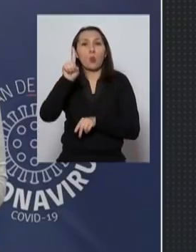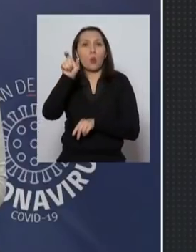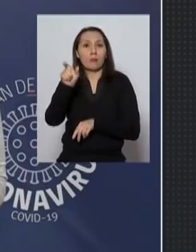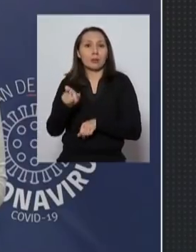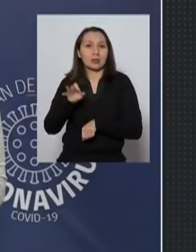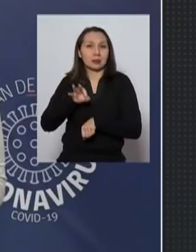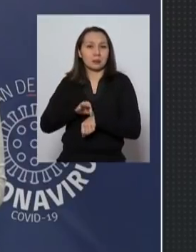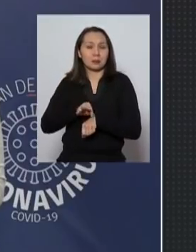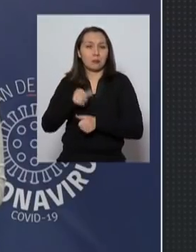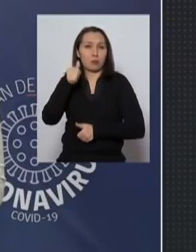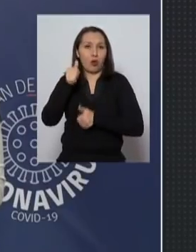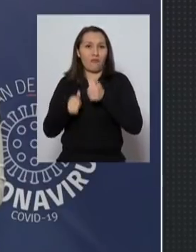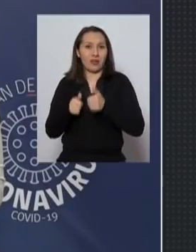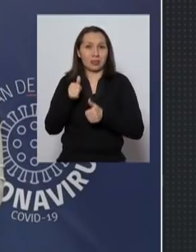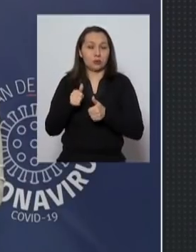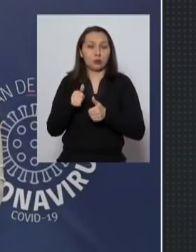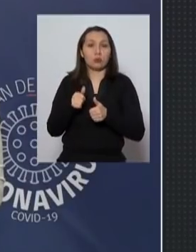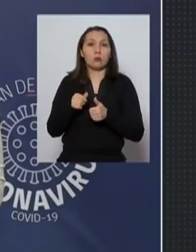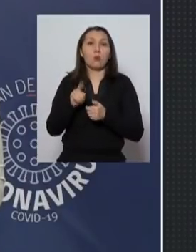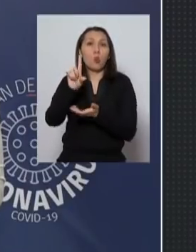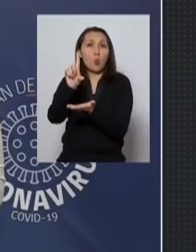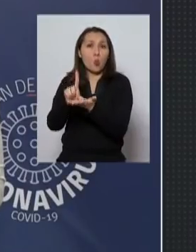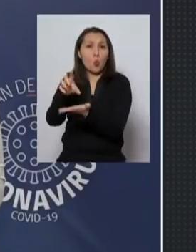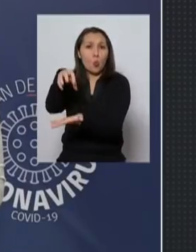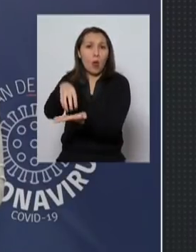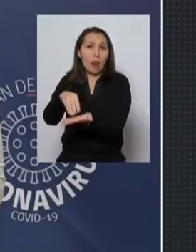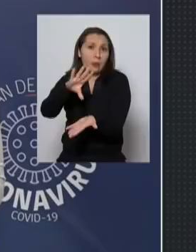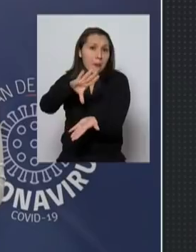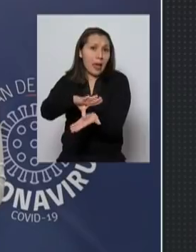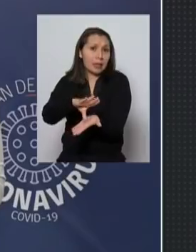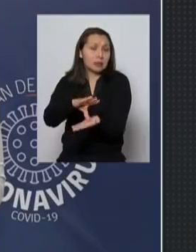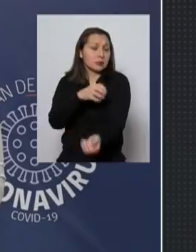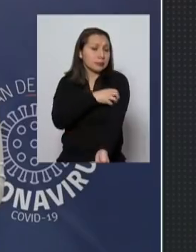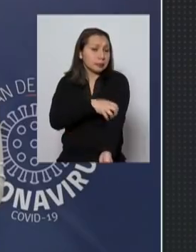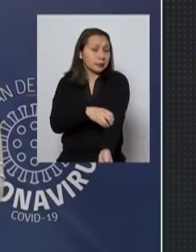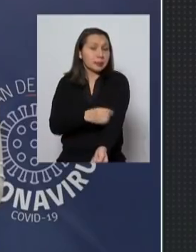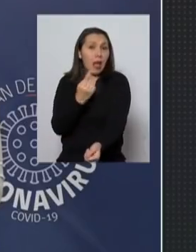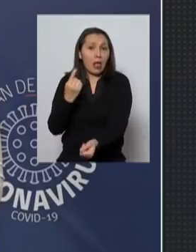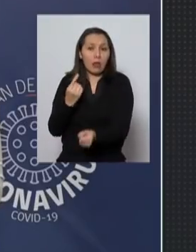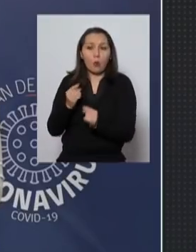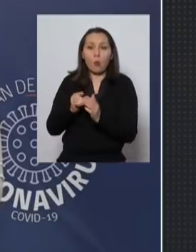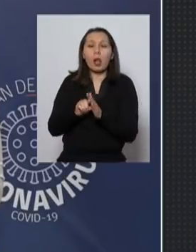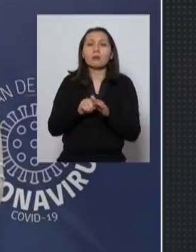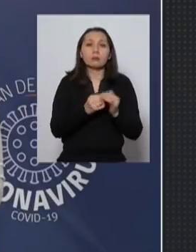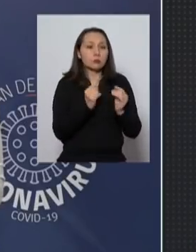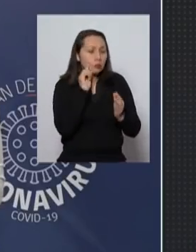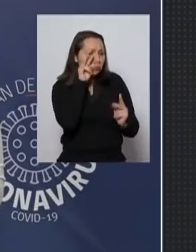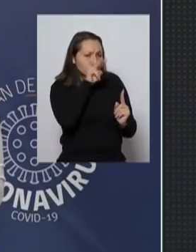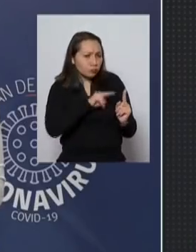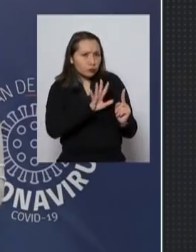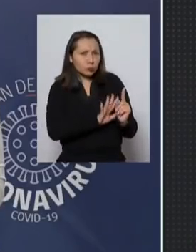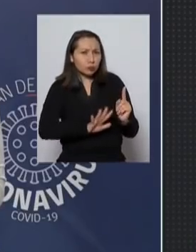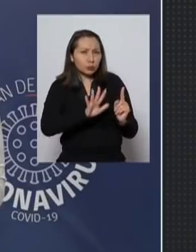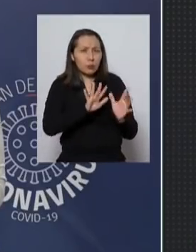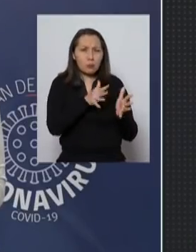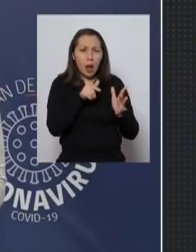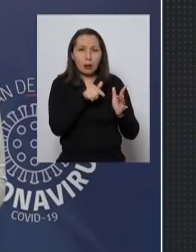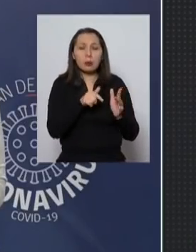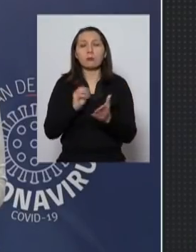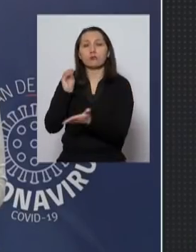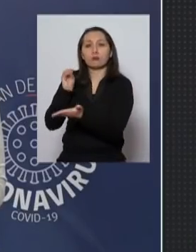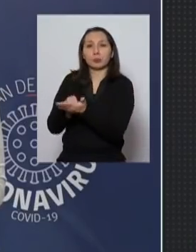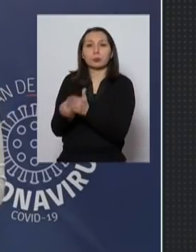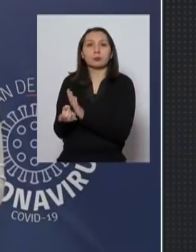un profesional determinado en un sitio determinado del país para informar ese caso como un caso probable.